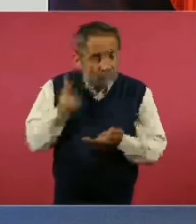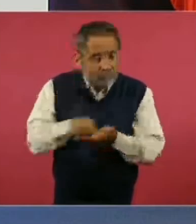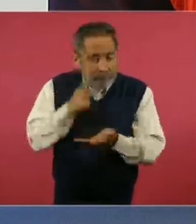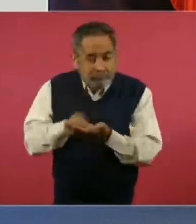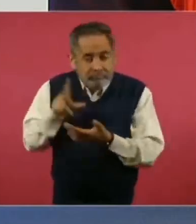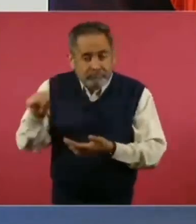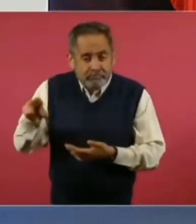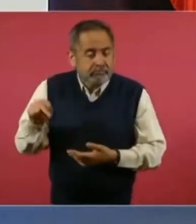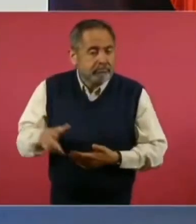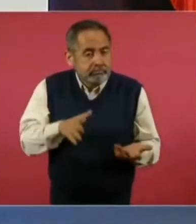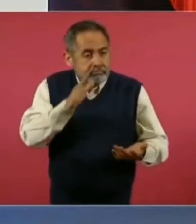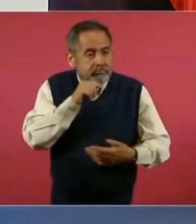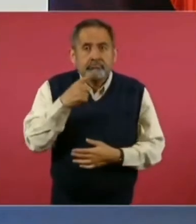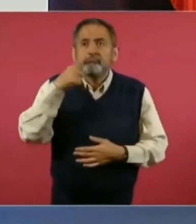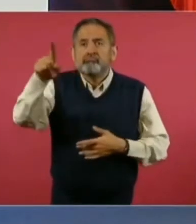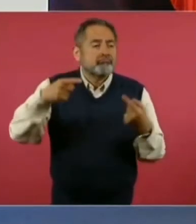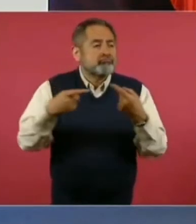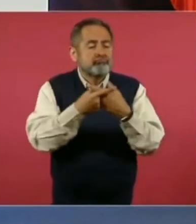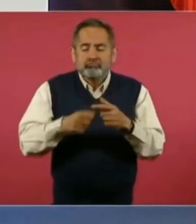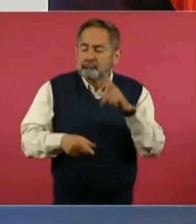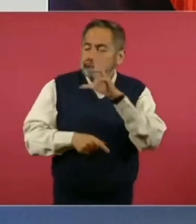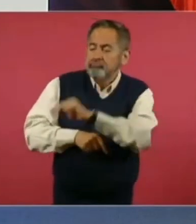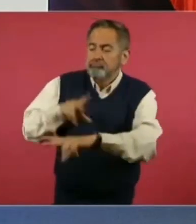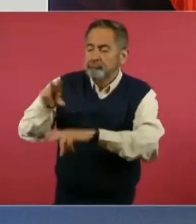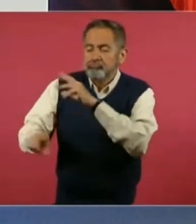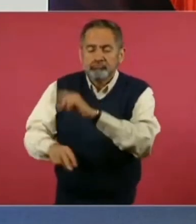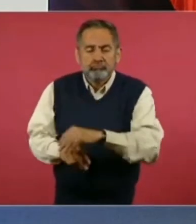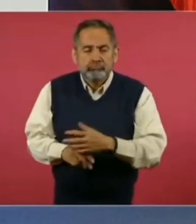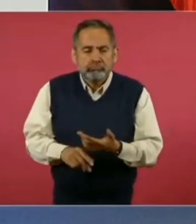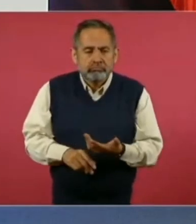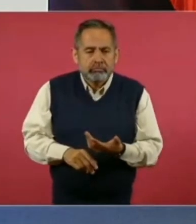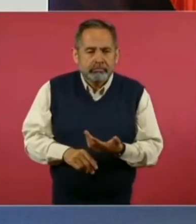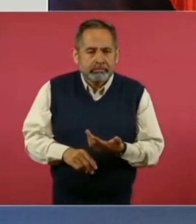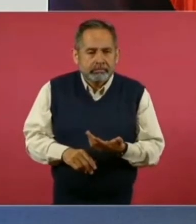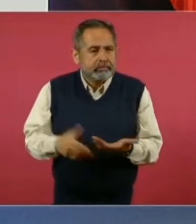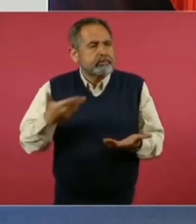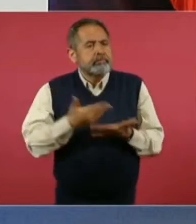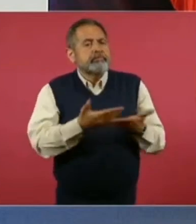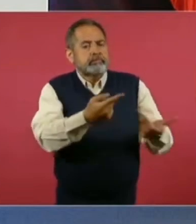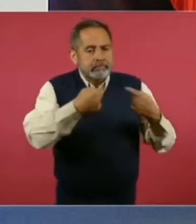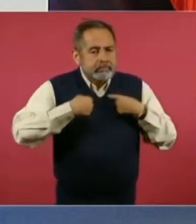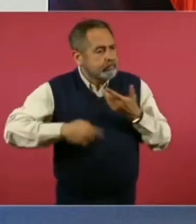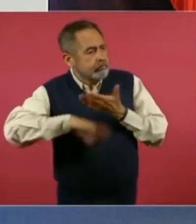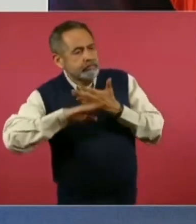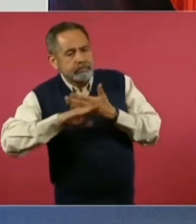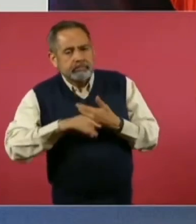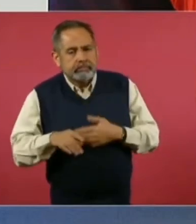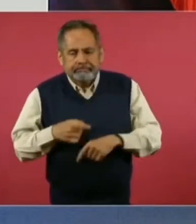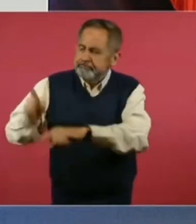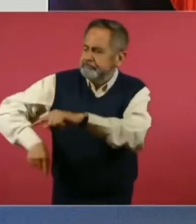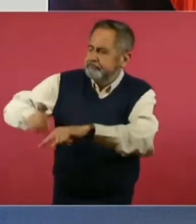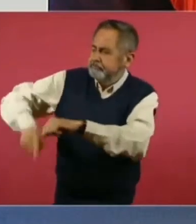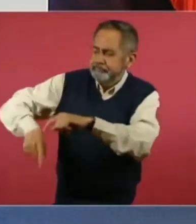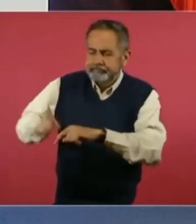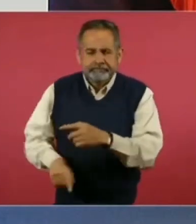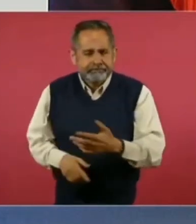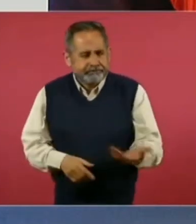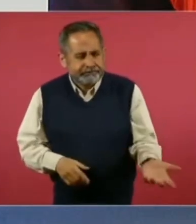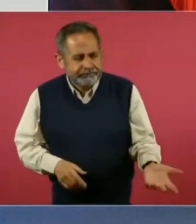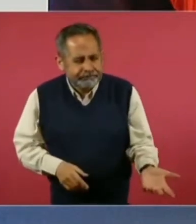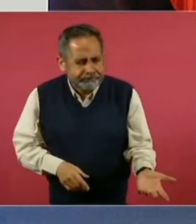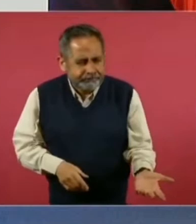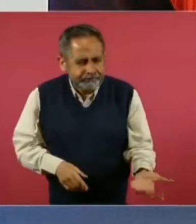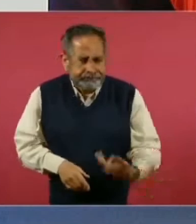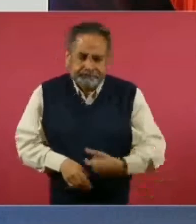ningún recurso de inconstitucionalidad que fuese aprobado,